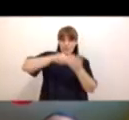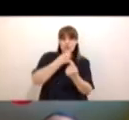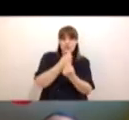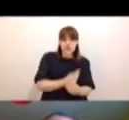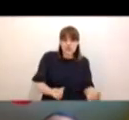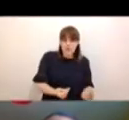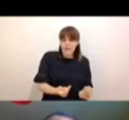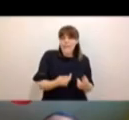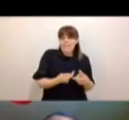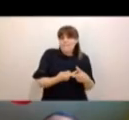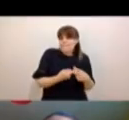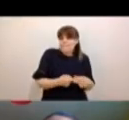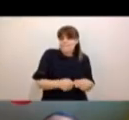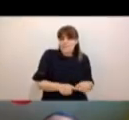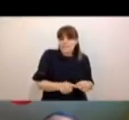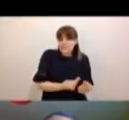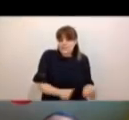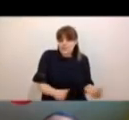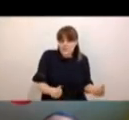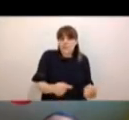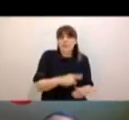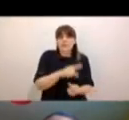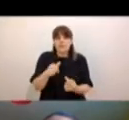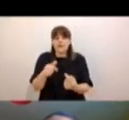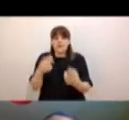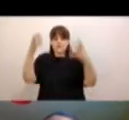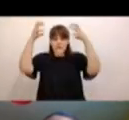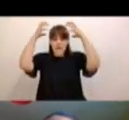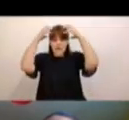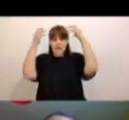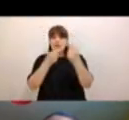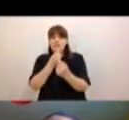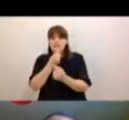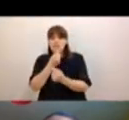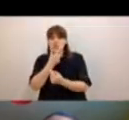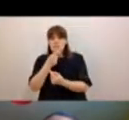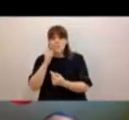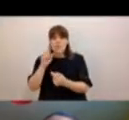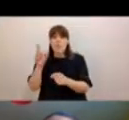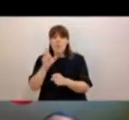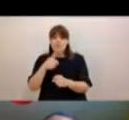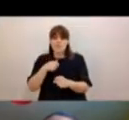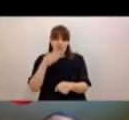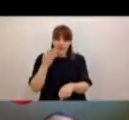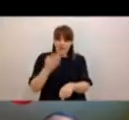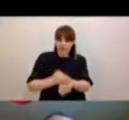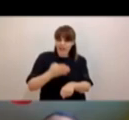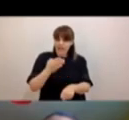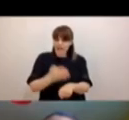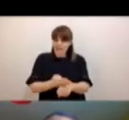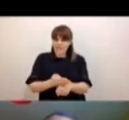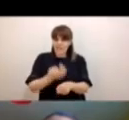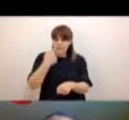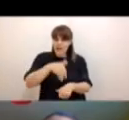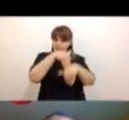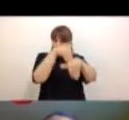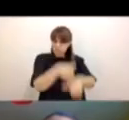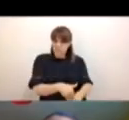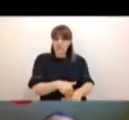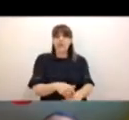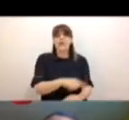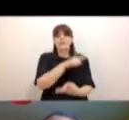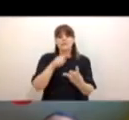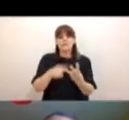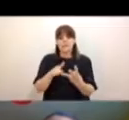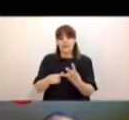dos cómo afectamos el cerebro de las niñas y los niños con la disciplina violenta y tres unas estrategias marco como